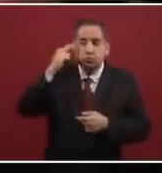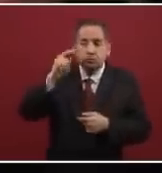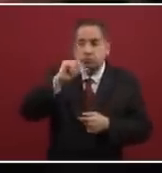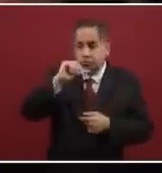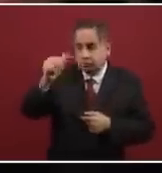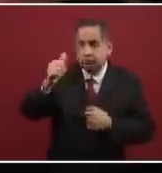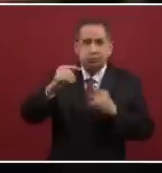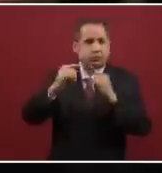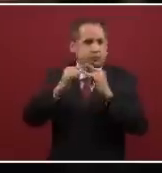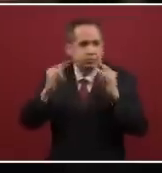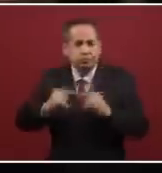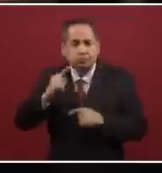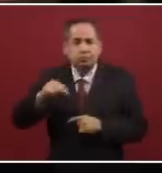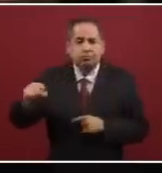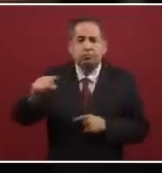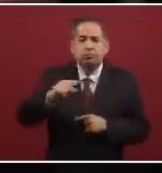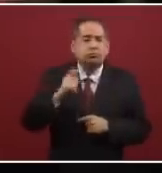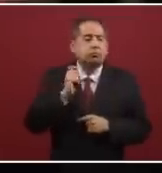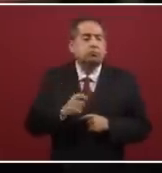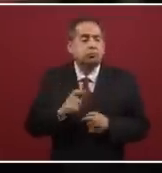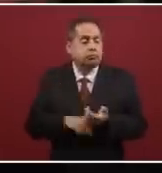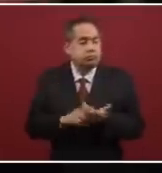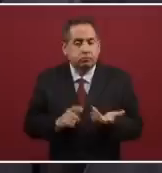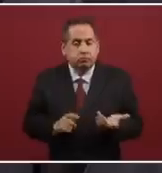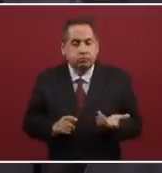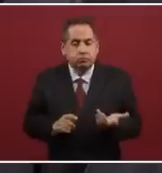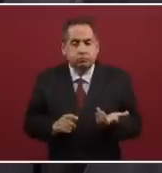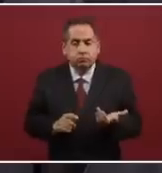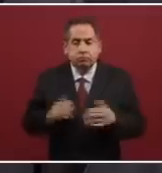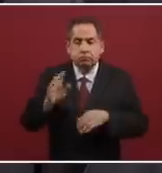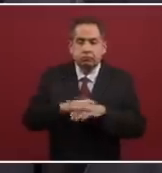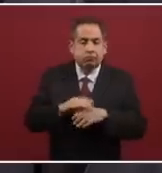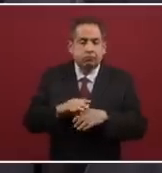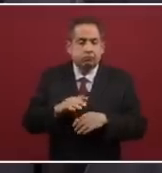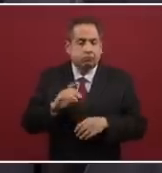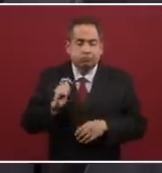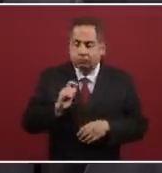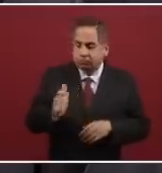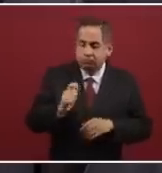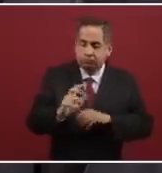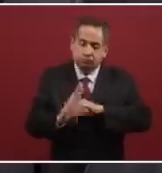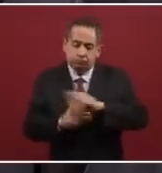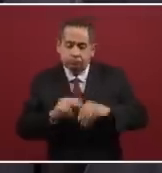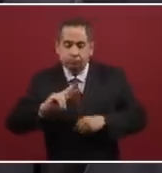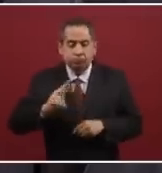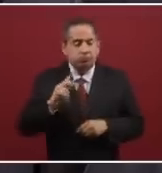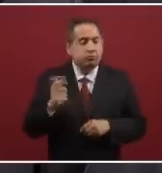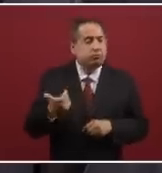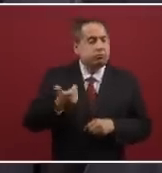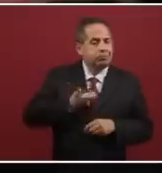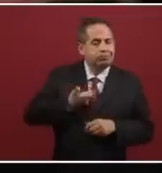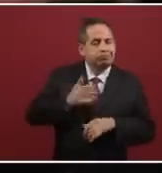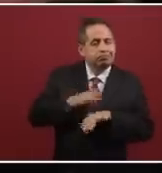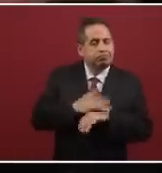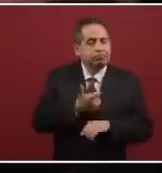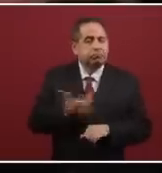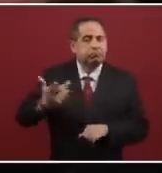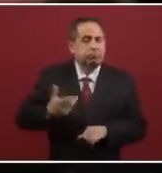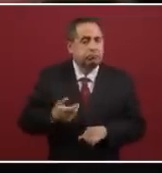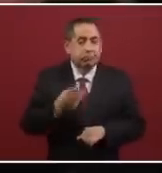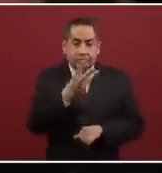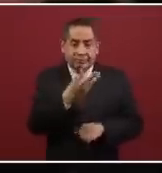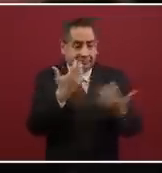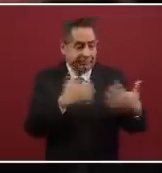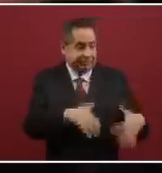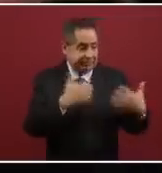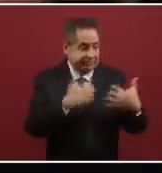a concentraciones, lo que hace es que los tienen que meter por reembolso. Estas tres empresas son las que financian esos viajes